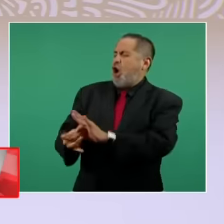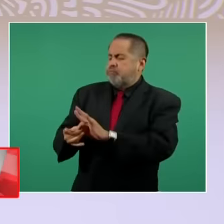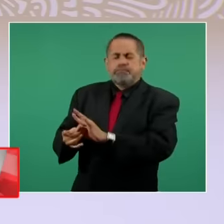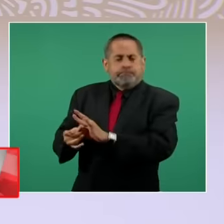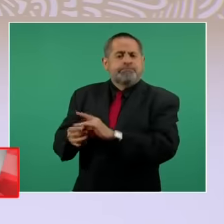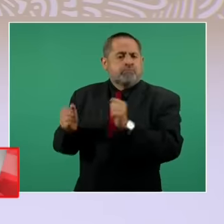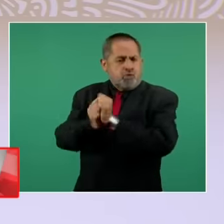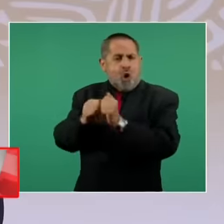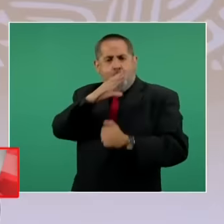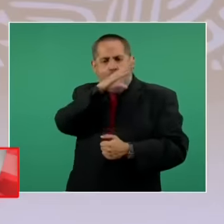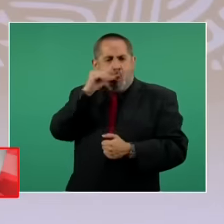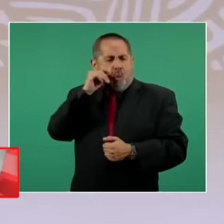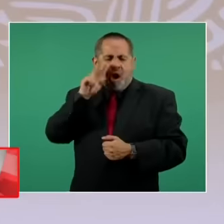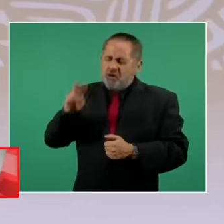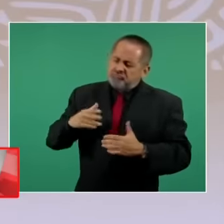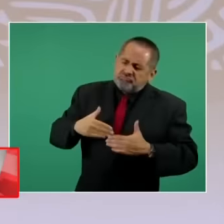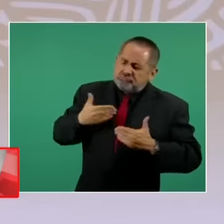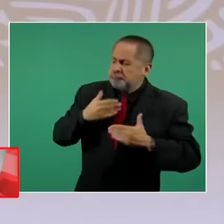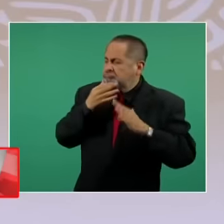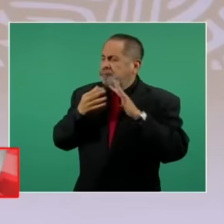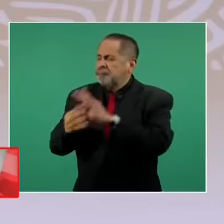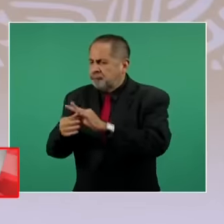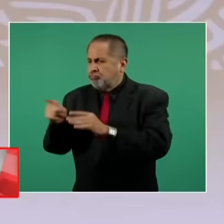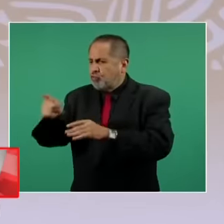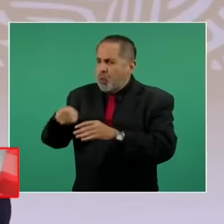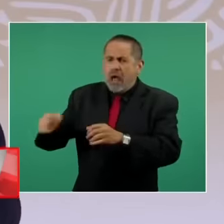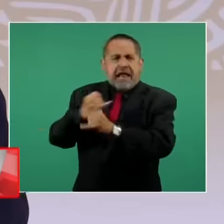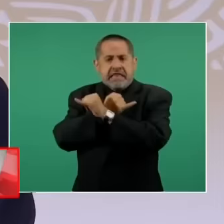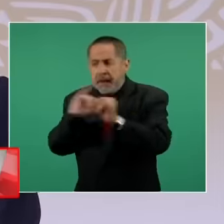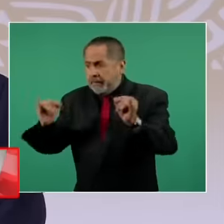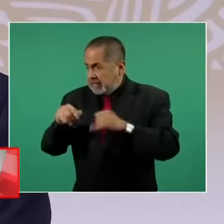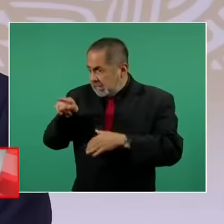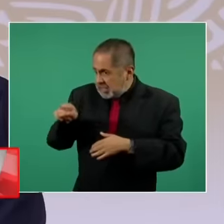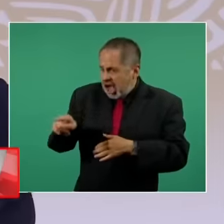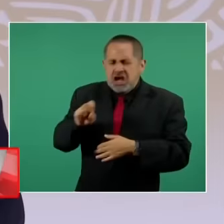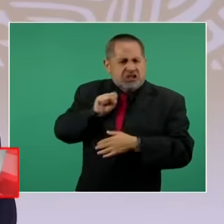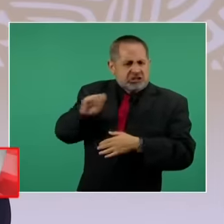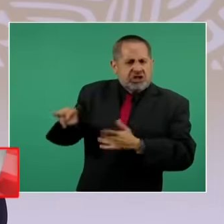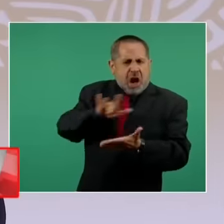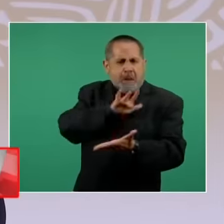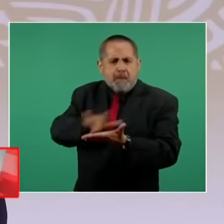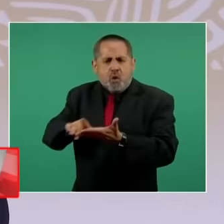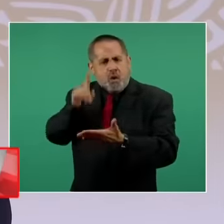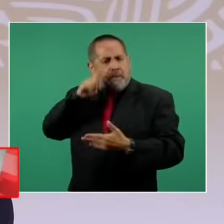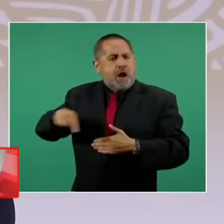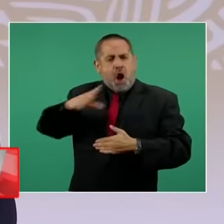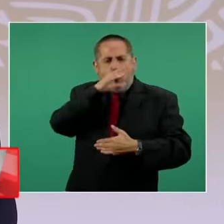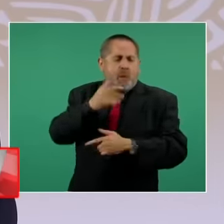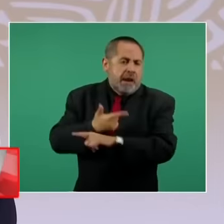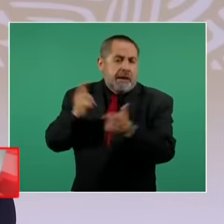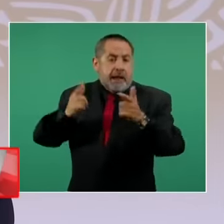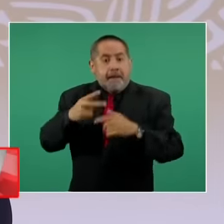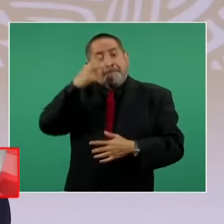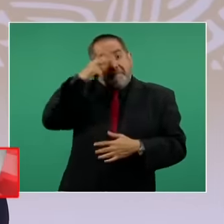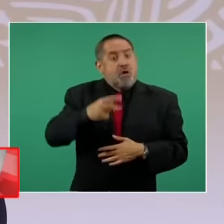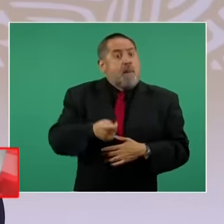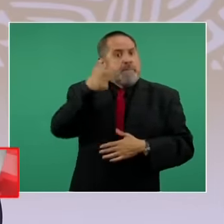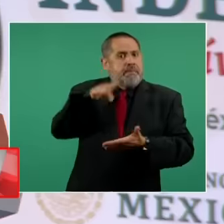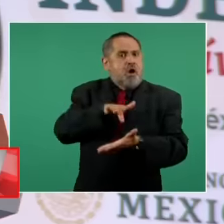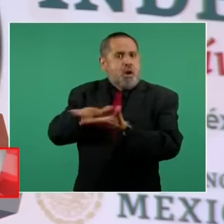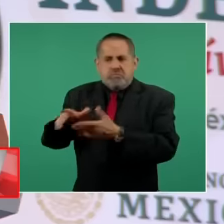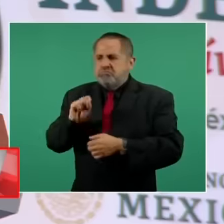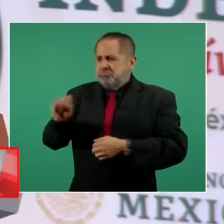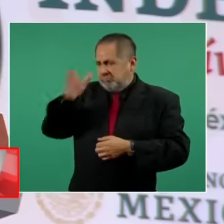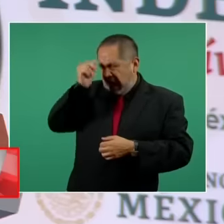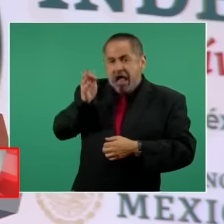sus generosas simpatías a la causa de la independencia y la libertad de Cuba. Una de las principales tareas que